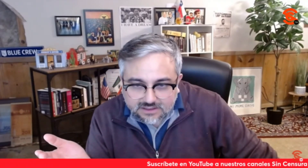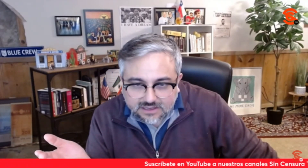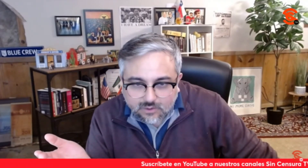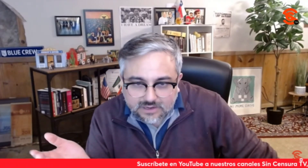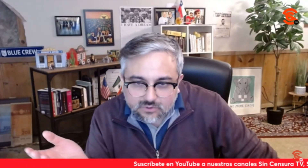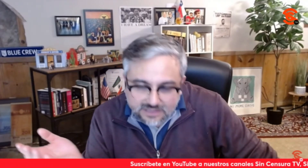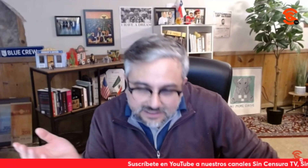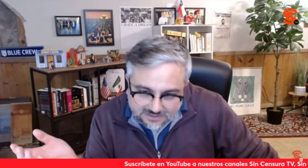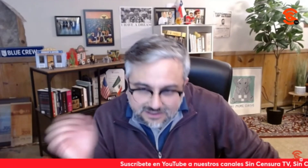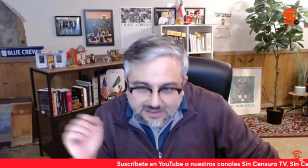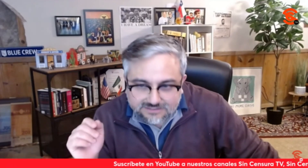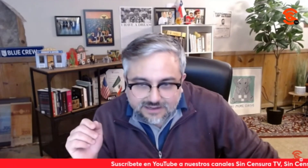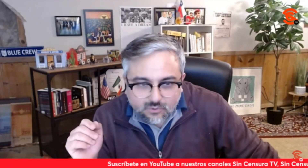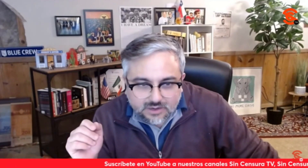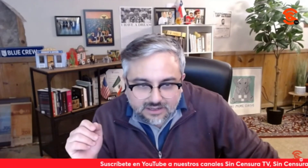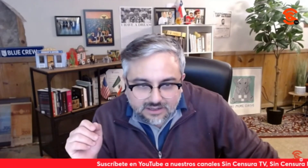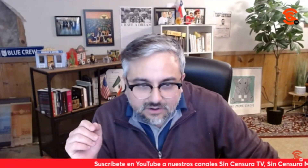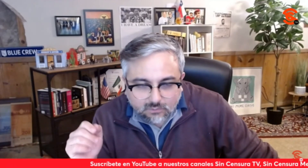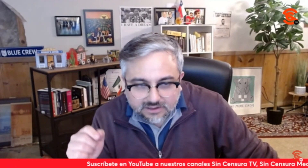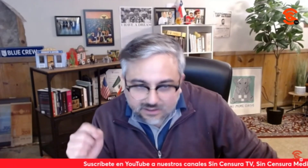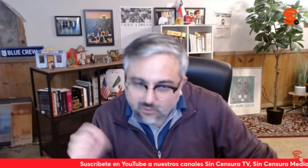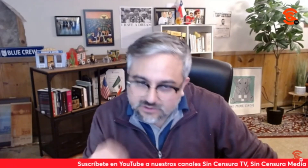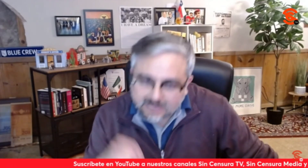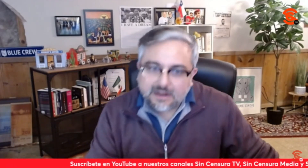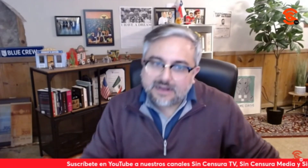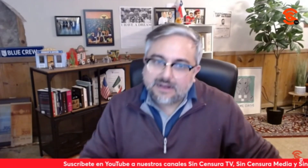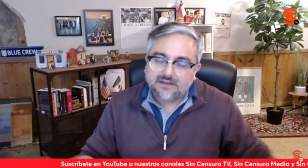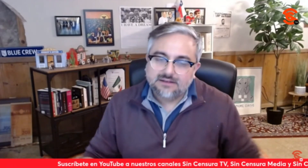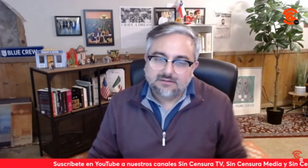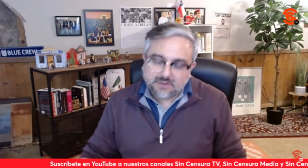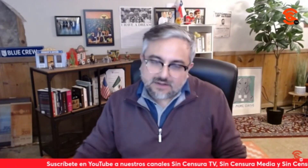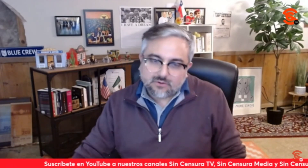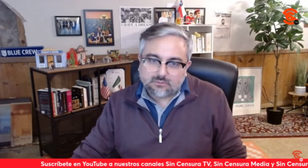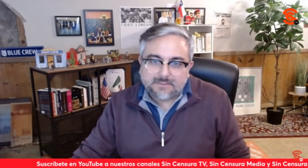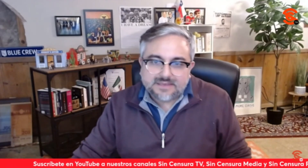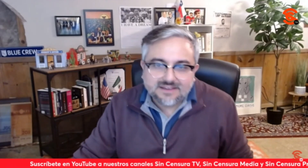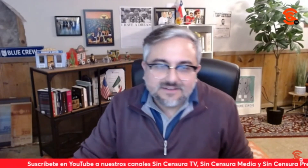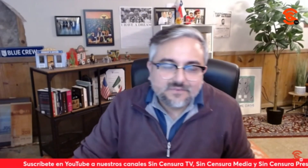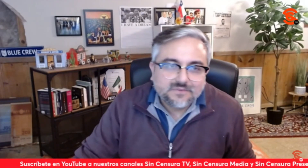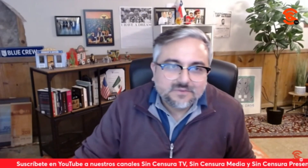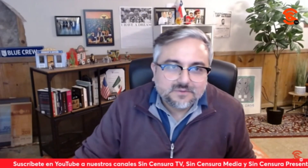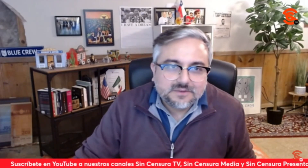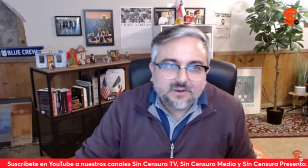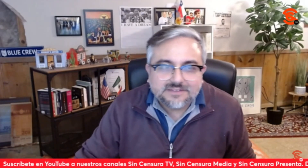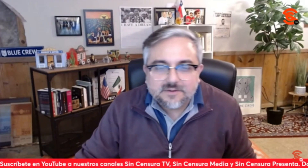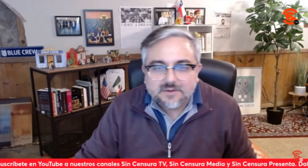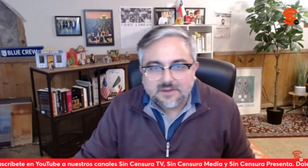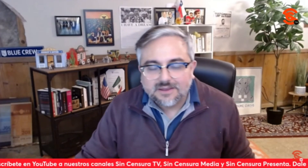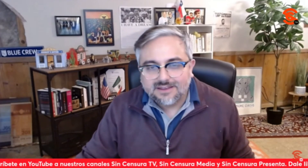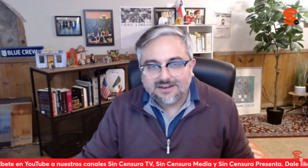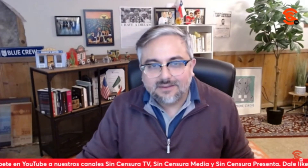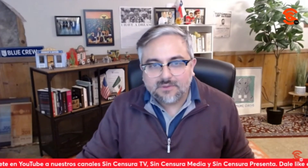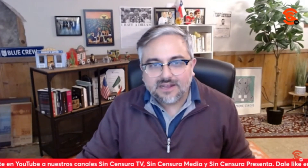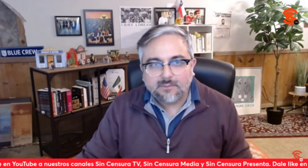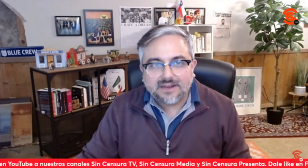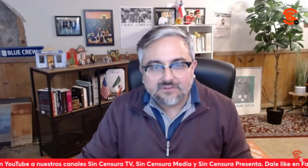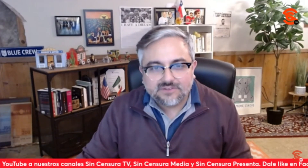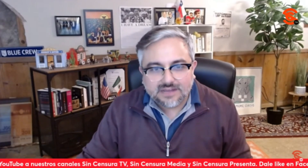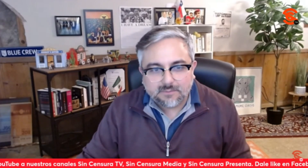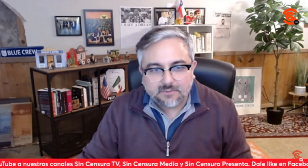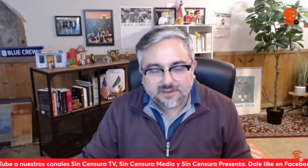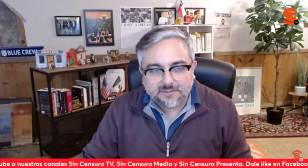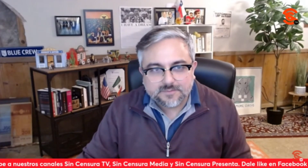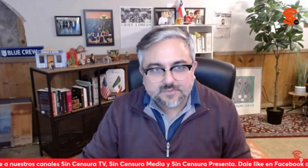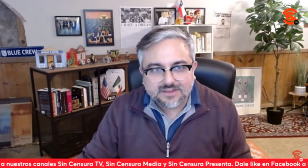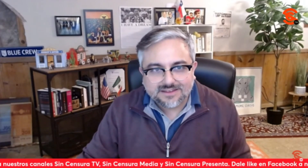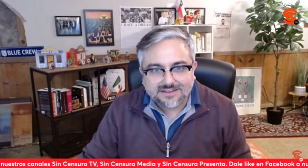ayudante a un ayudante de García Luna como el que hoy trabaja para Norma Piña. Y ahora sí, le pido al equipo que nos